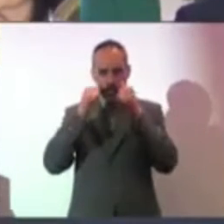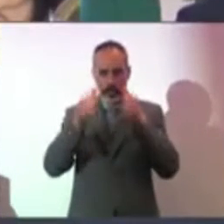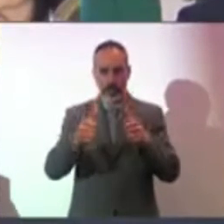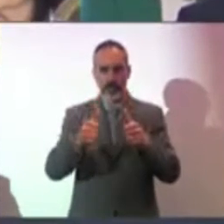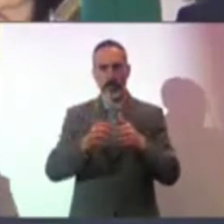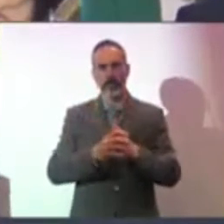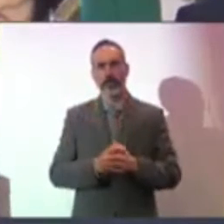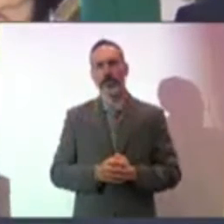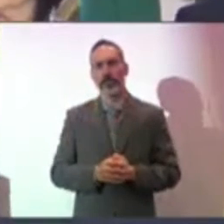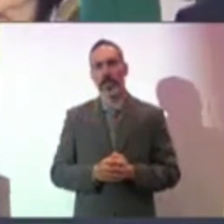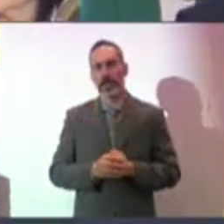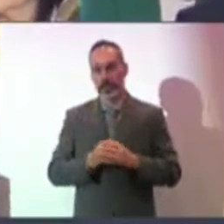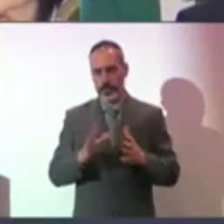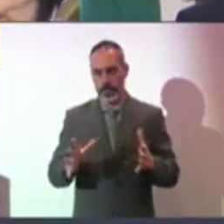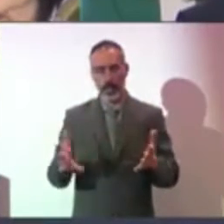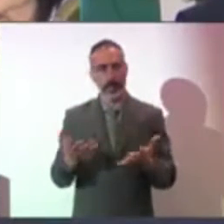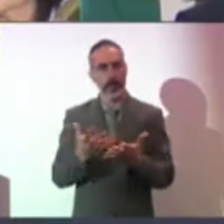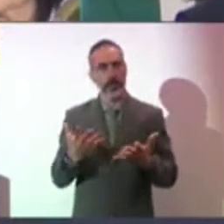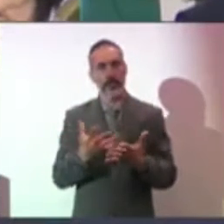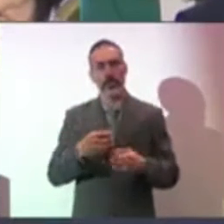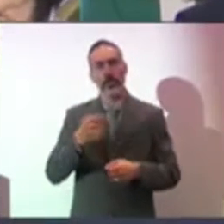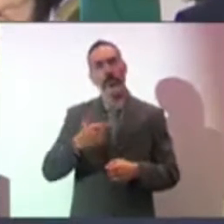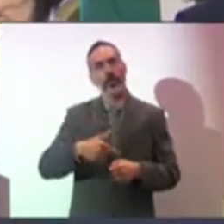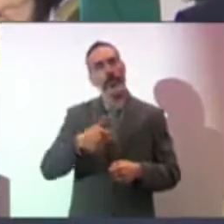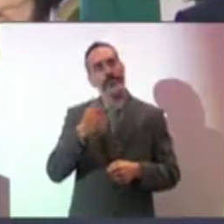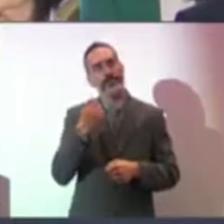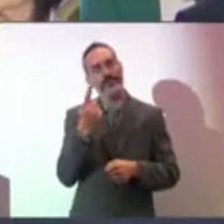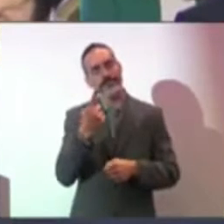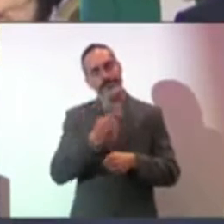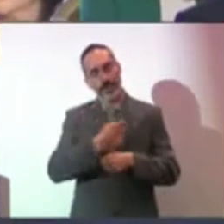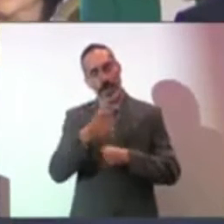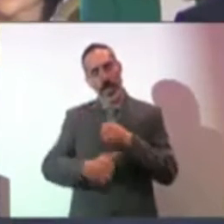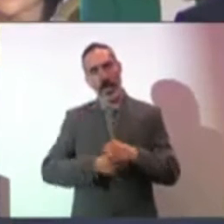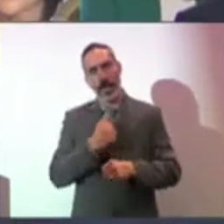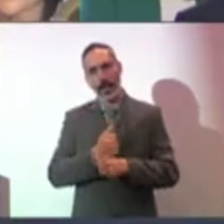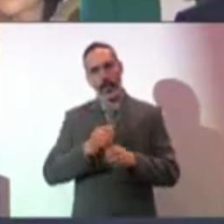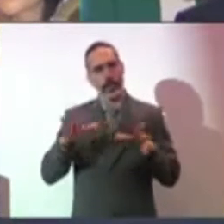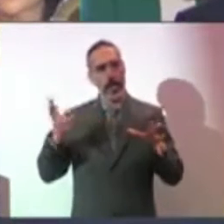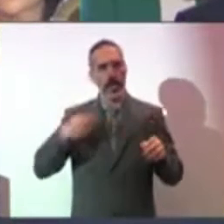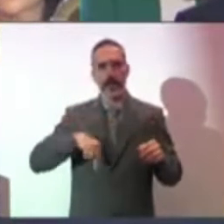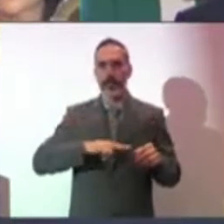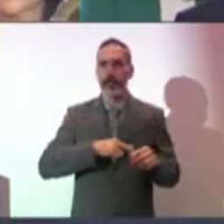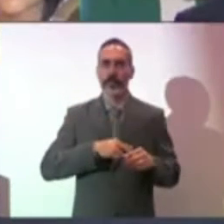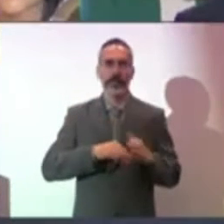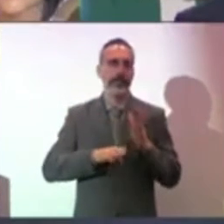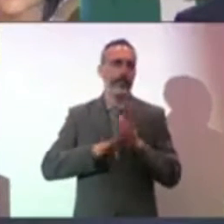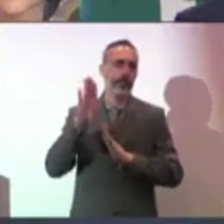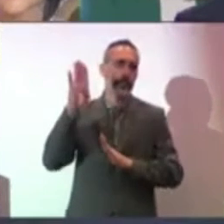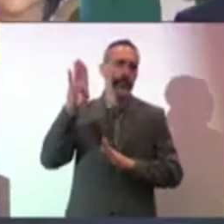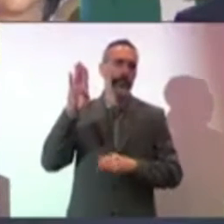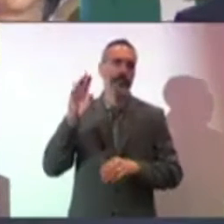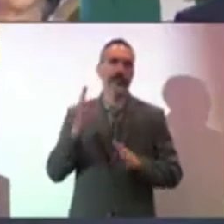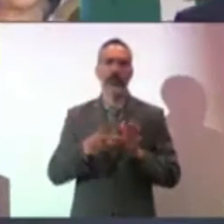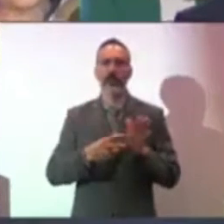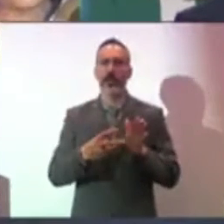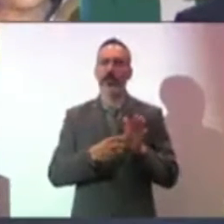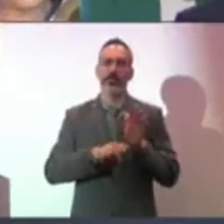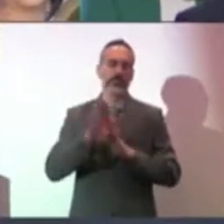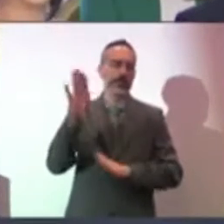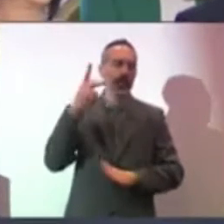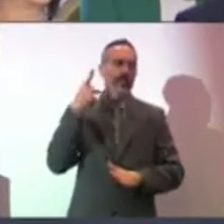estos primeros 12 meses de gobierno, a través de 6 acciones que están corrigiendo el rumbo de